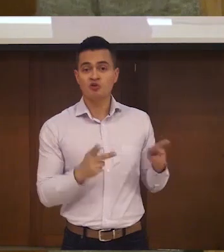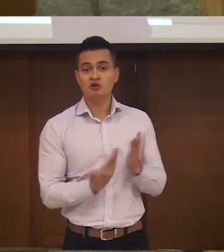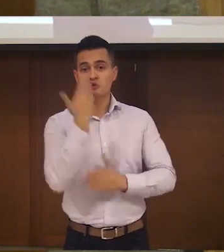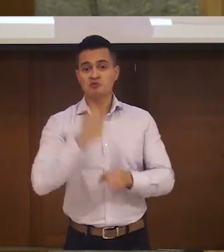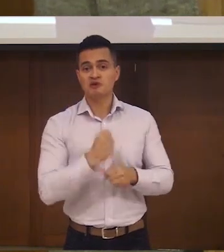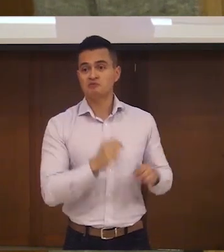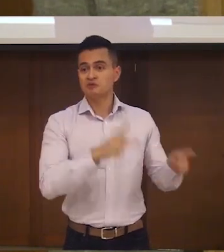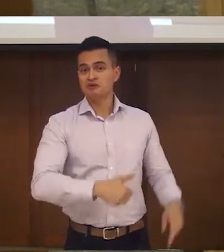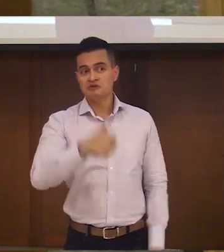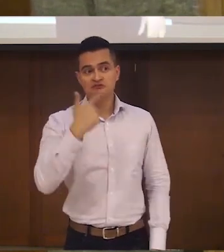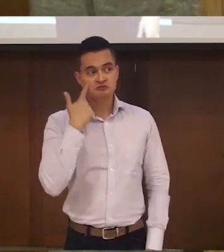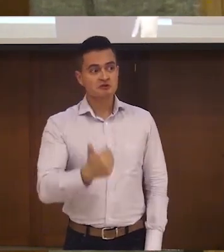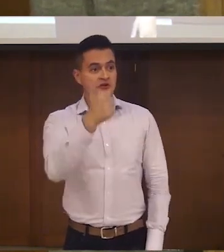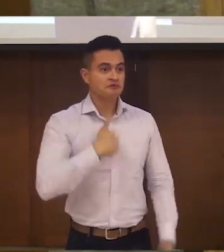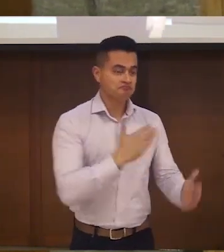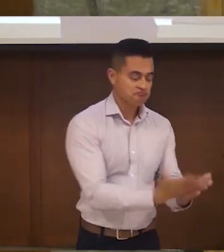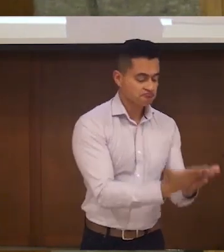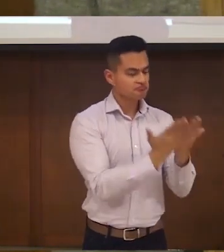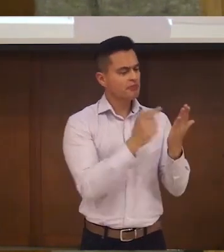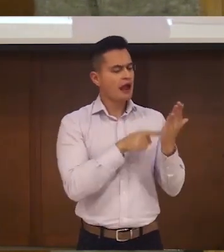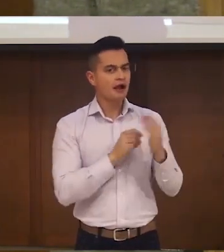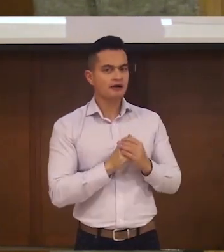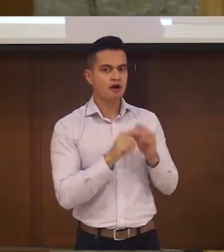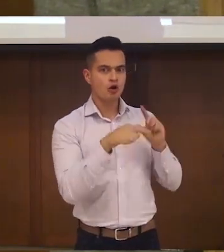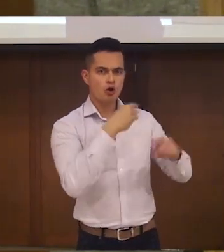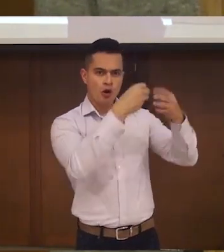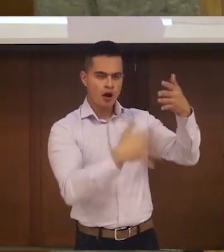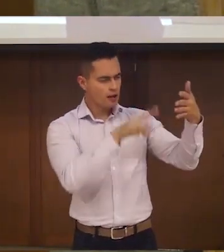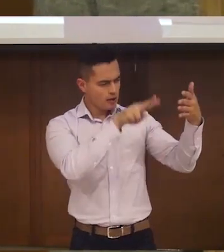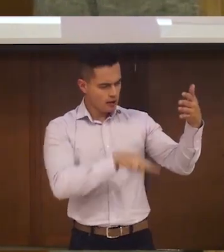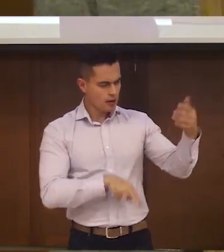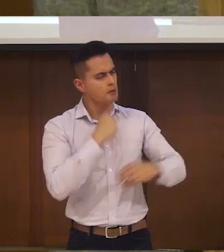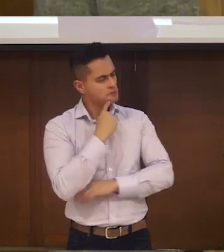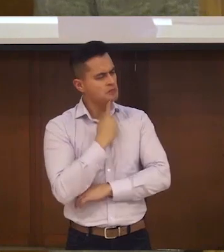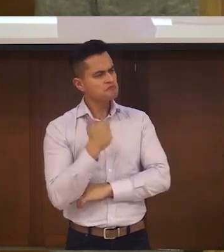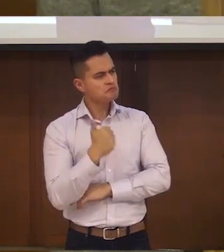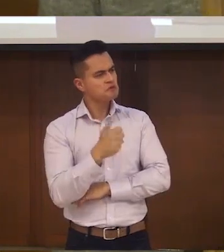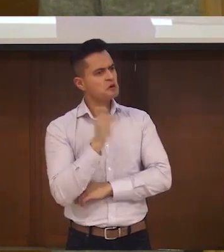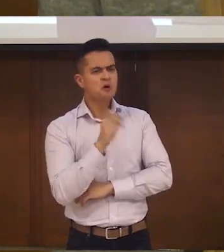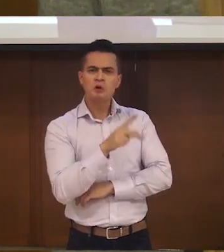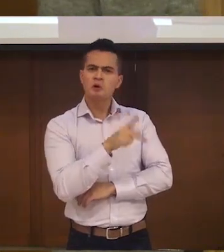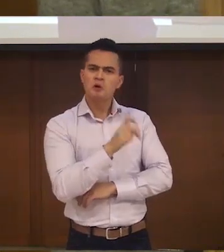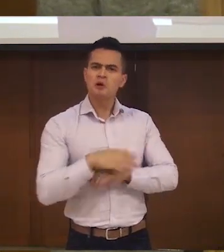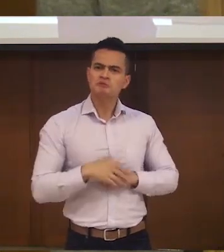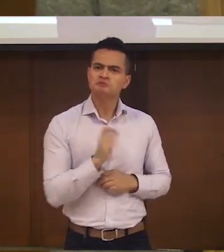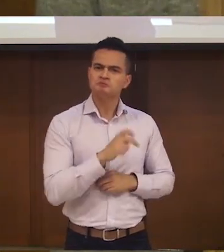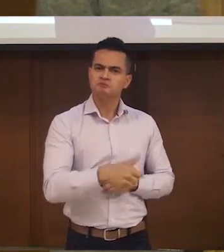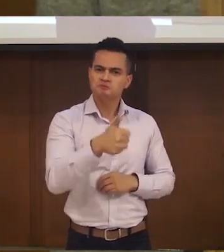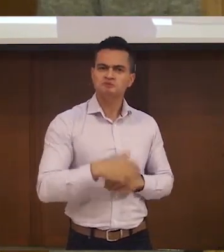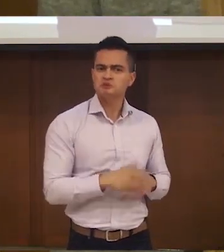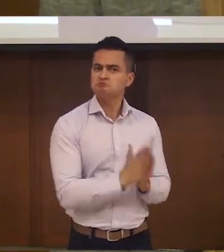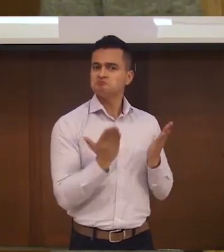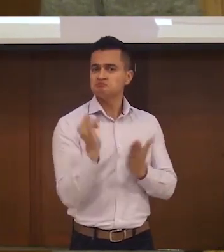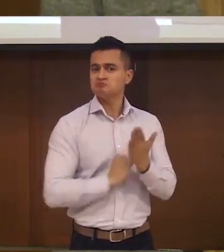un trabajo nuevo, fantástico. No más, vamos. Bueno, es esto, una papa. Ah, muy bien. Bueno, vamos a